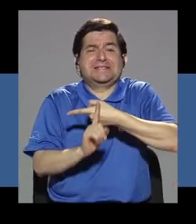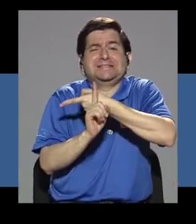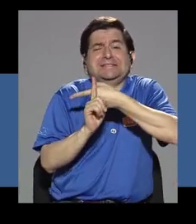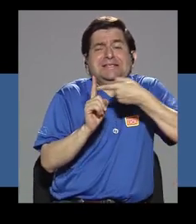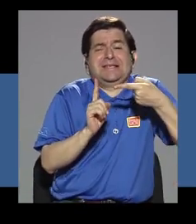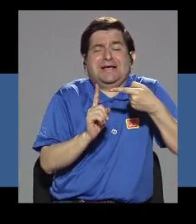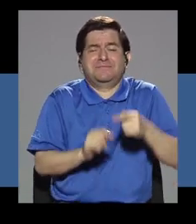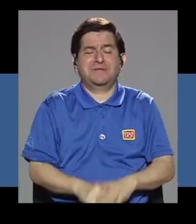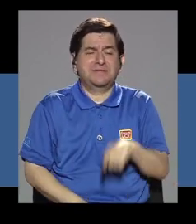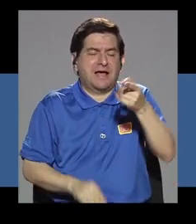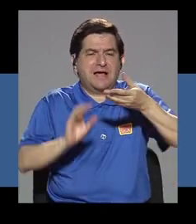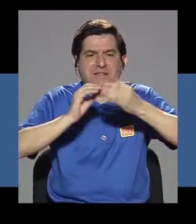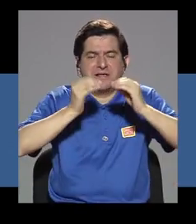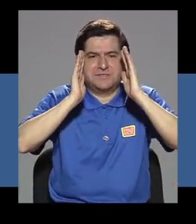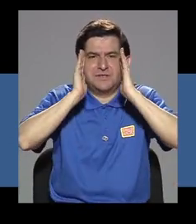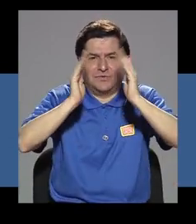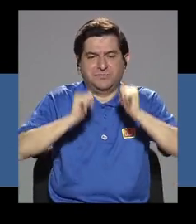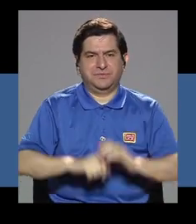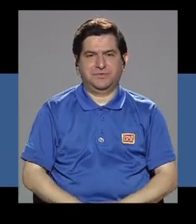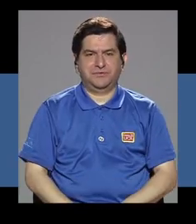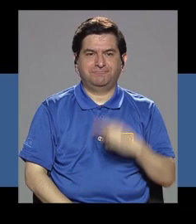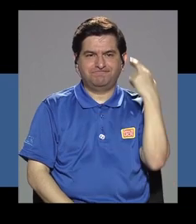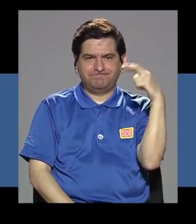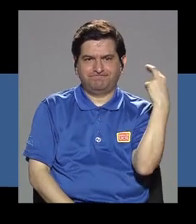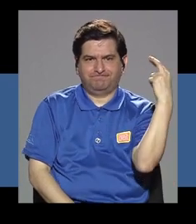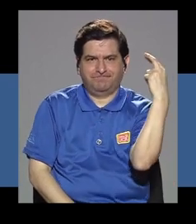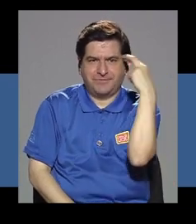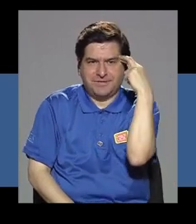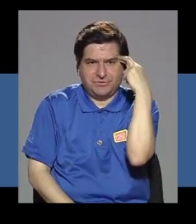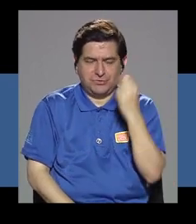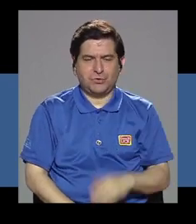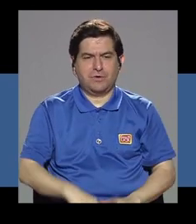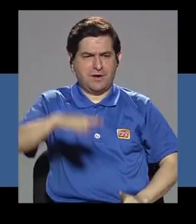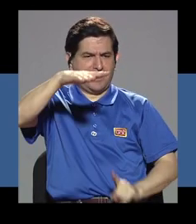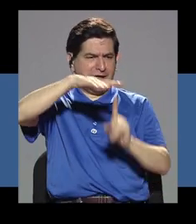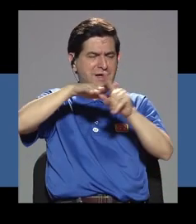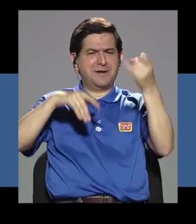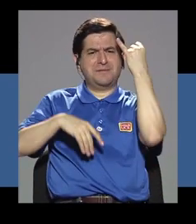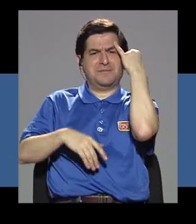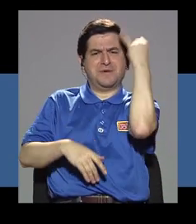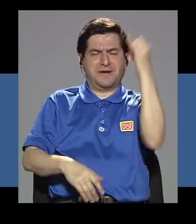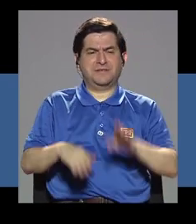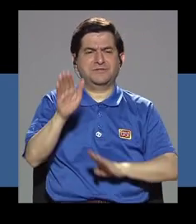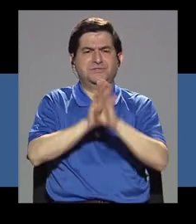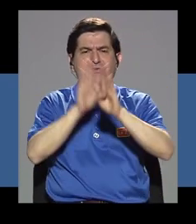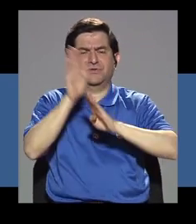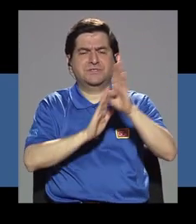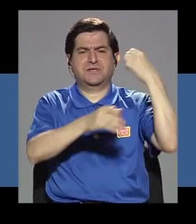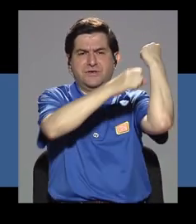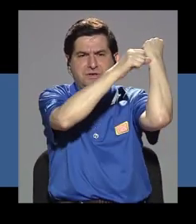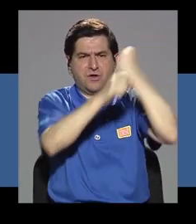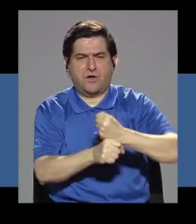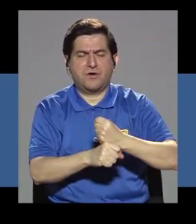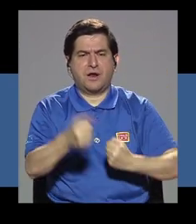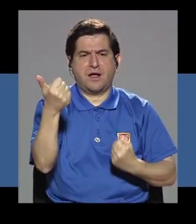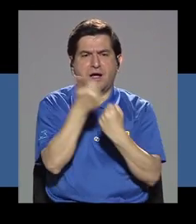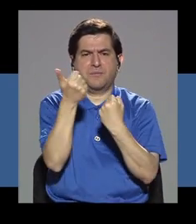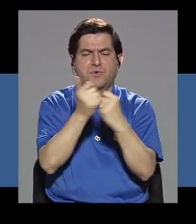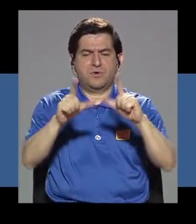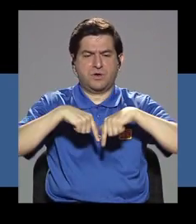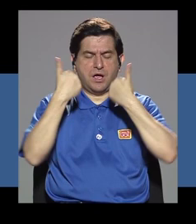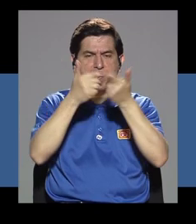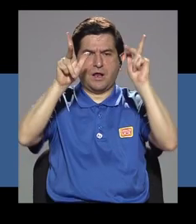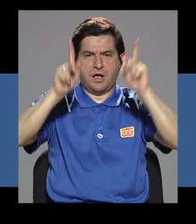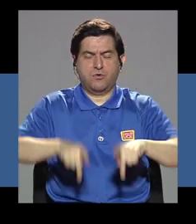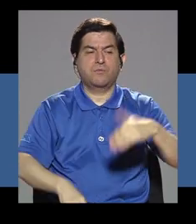la mitad de ese número. De ahí es que surgió la idea de poder desarrollar una fundación que pudiera apoyar a un